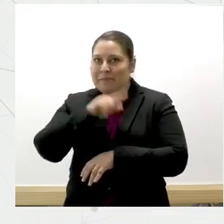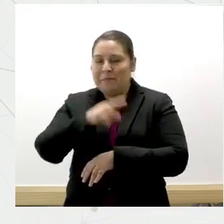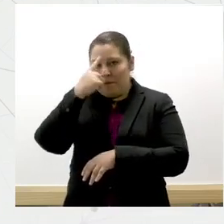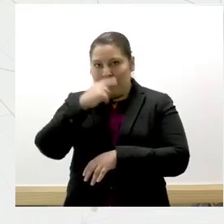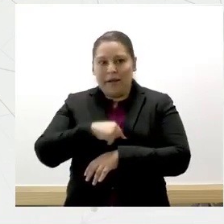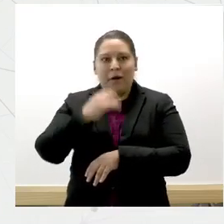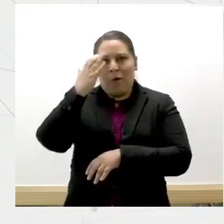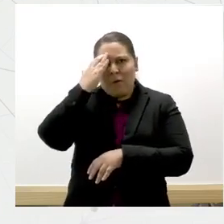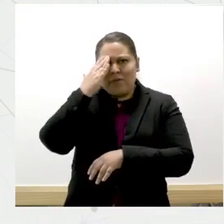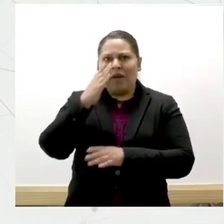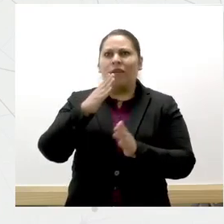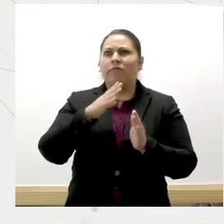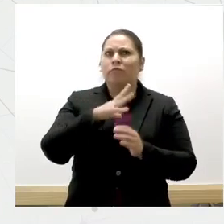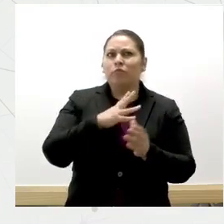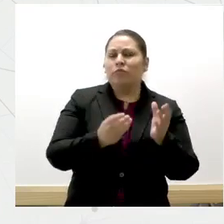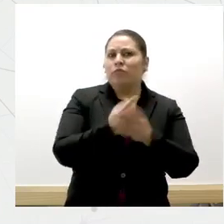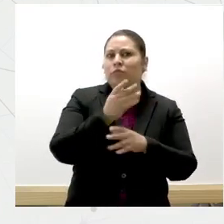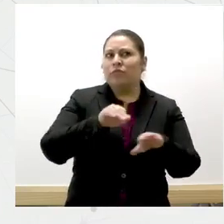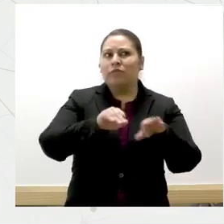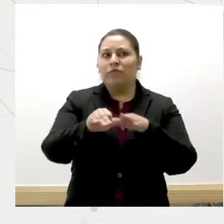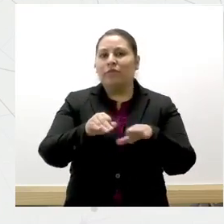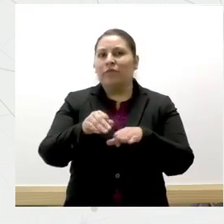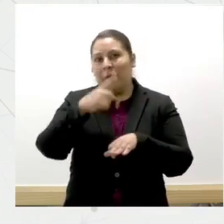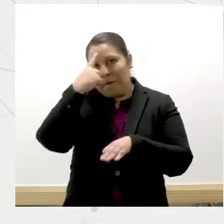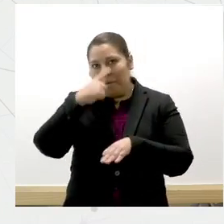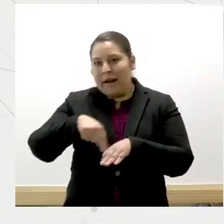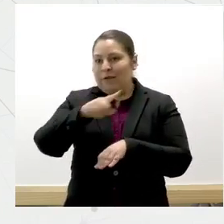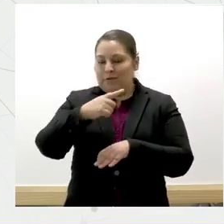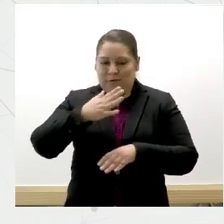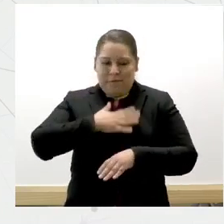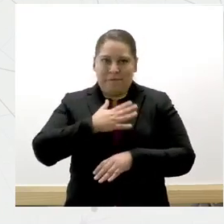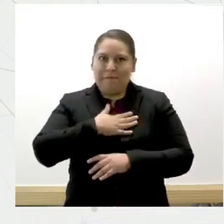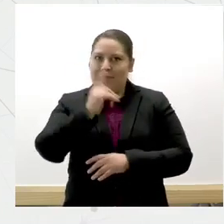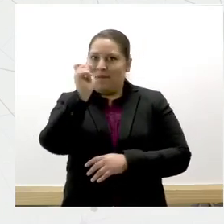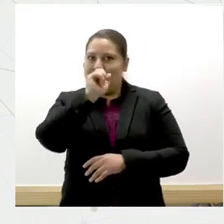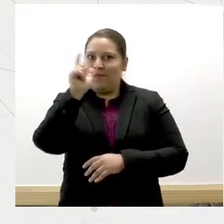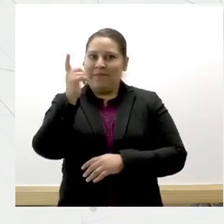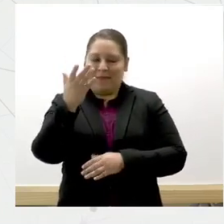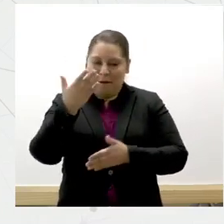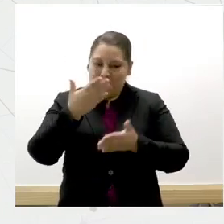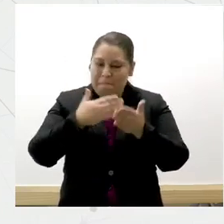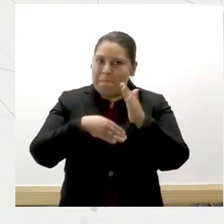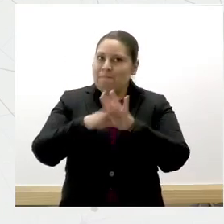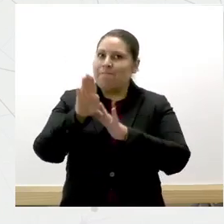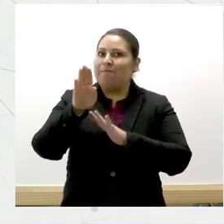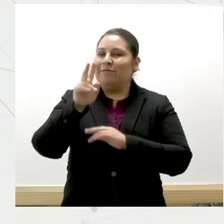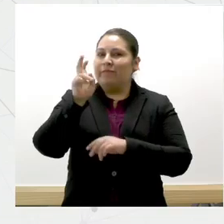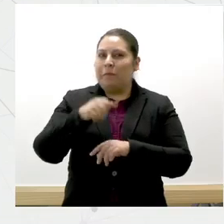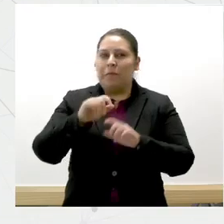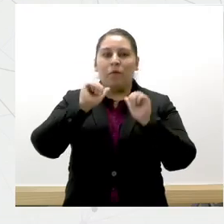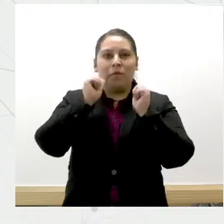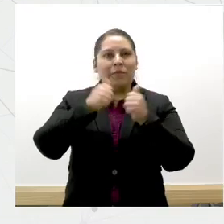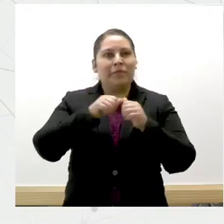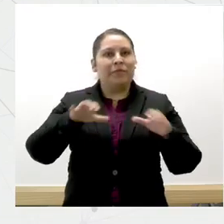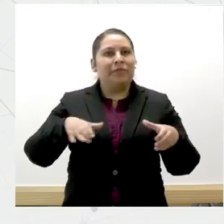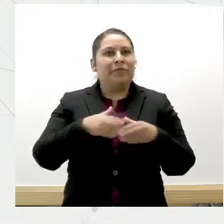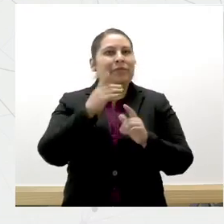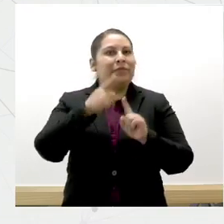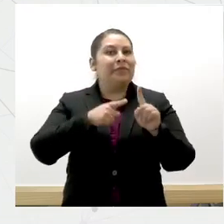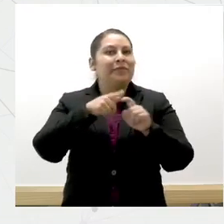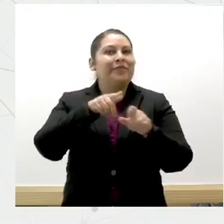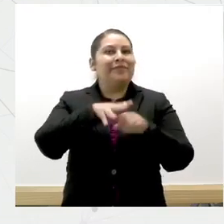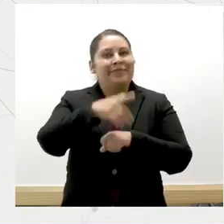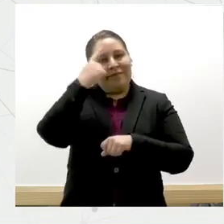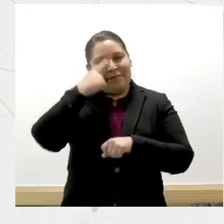oportunidades profesionales, para potenciar nuestras carreras, como digo, se trata de una asociación que lo que pretende es contribuir, participar en los planes de igualdad,